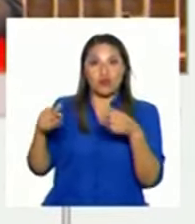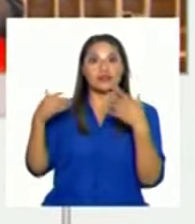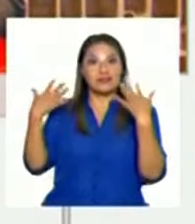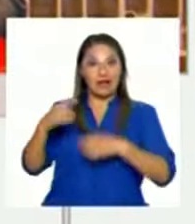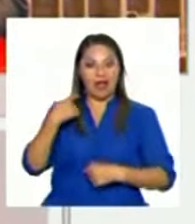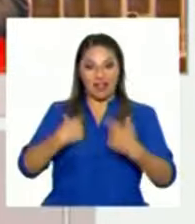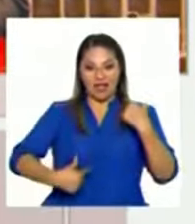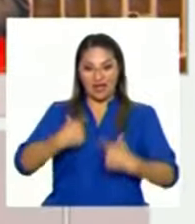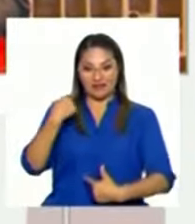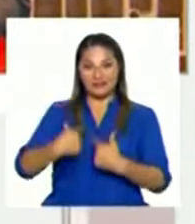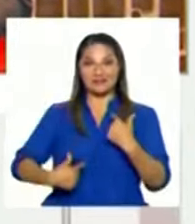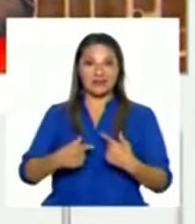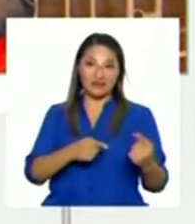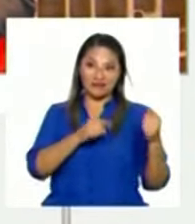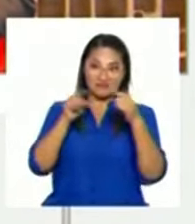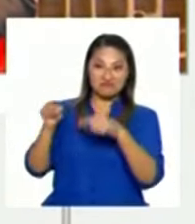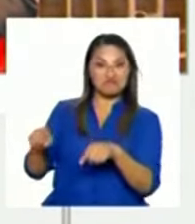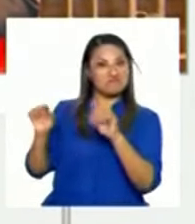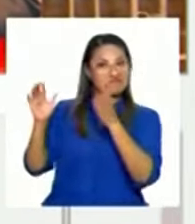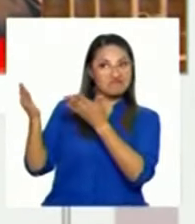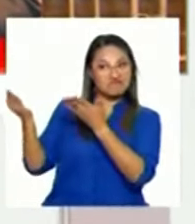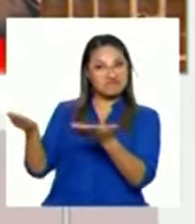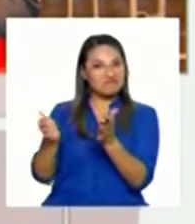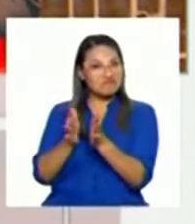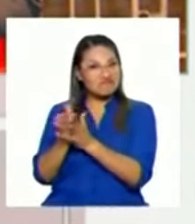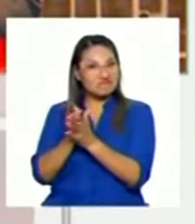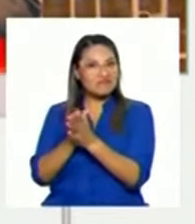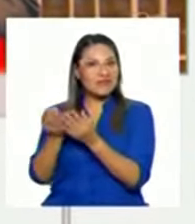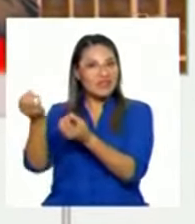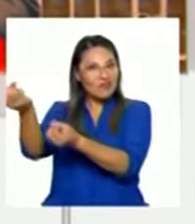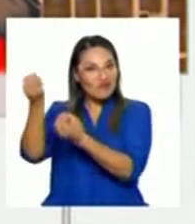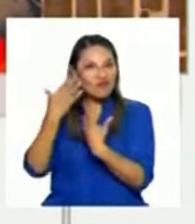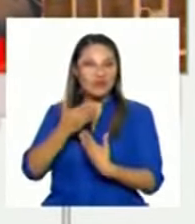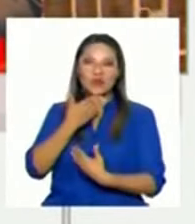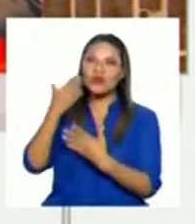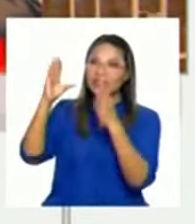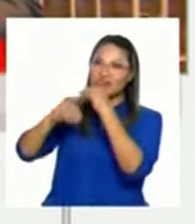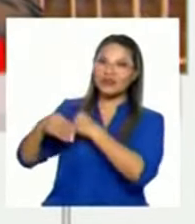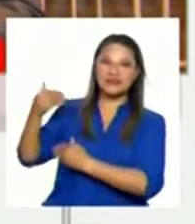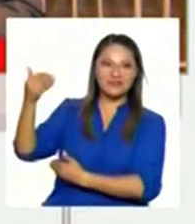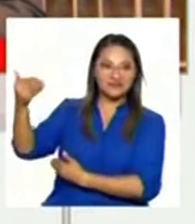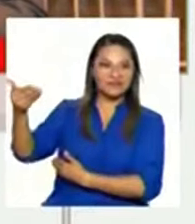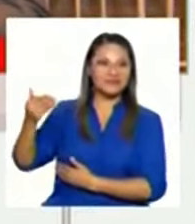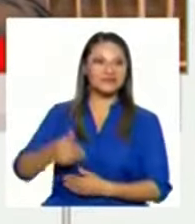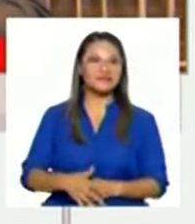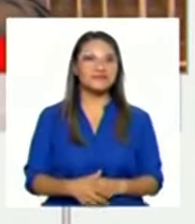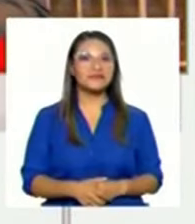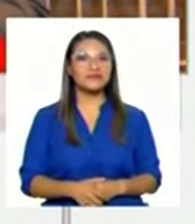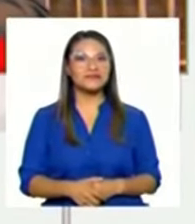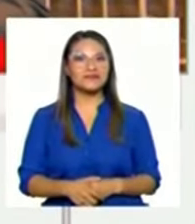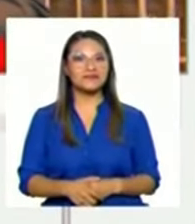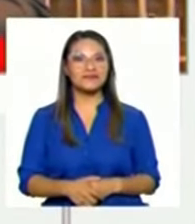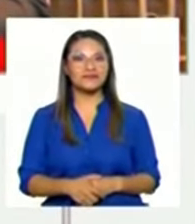jugando Alianza Lima en el Estadio Nacional. Vamos con Alfredo Hassel, nos tiene la información. ¿Cómo estás? Buenas noches, cuéntanos.